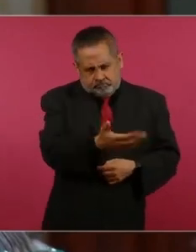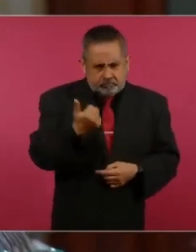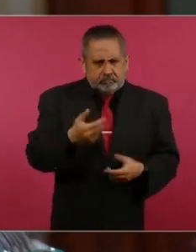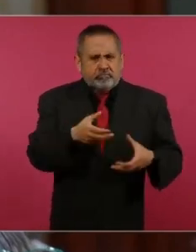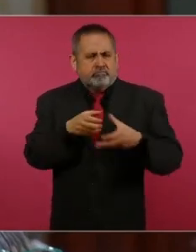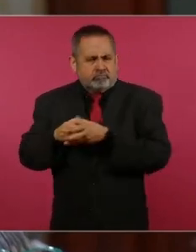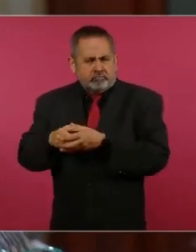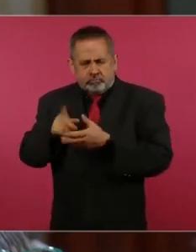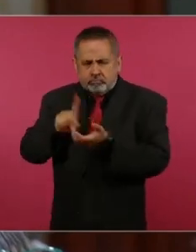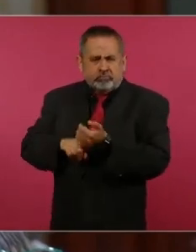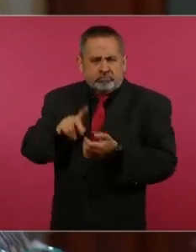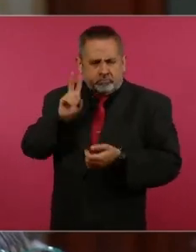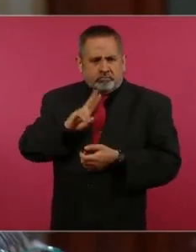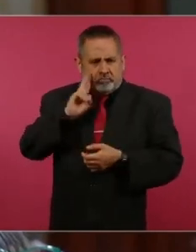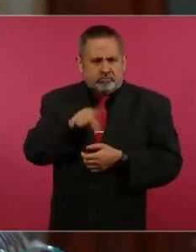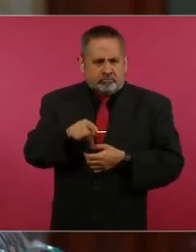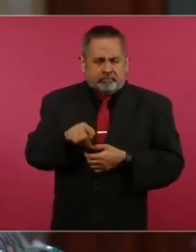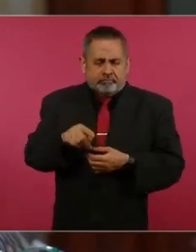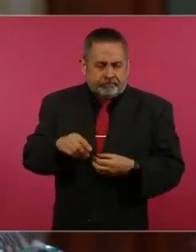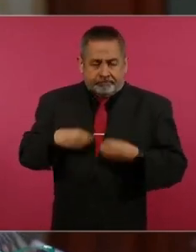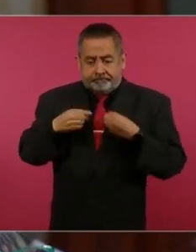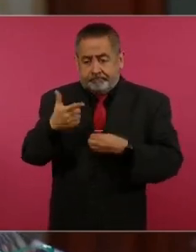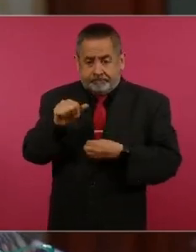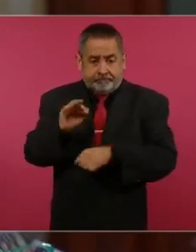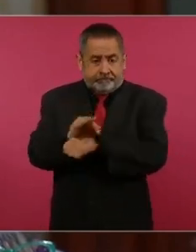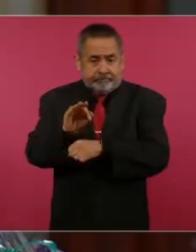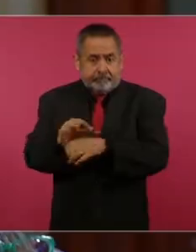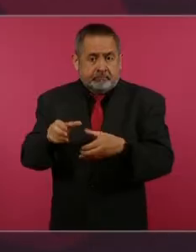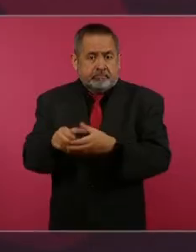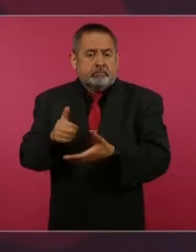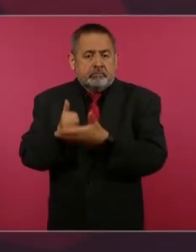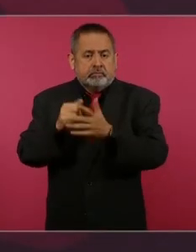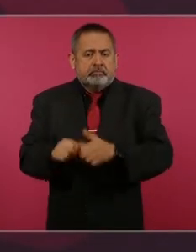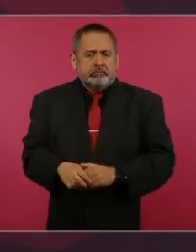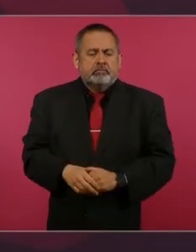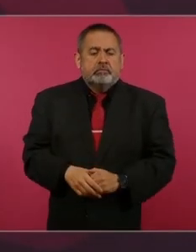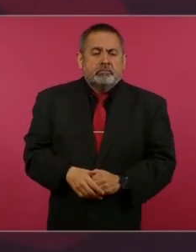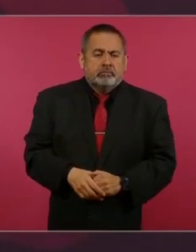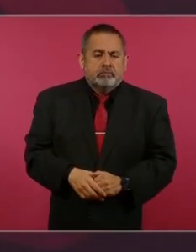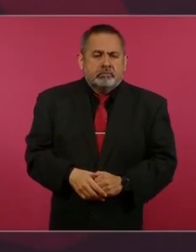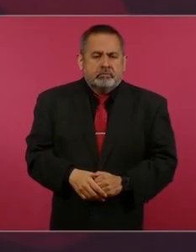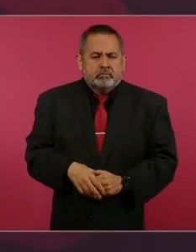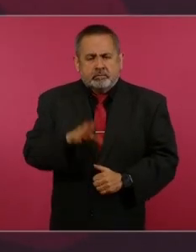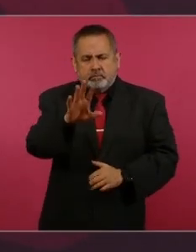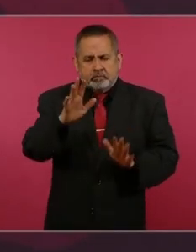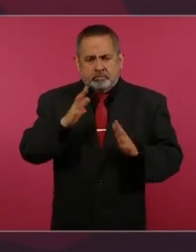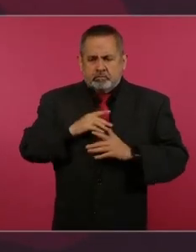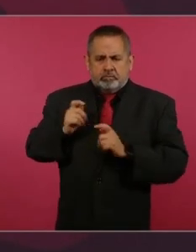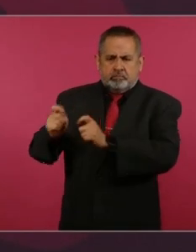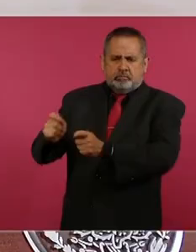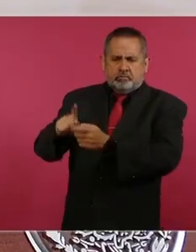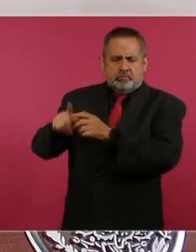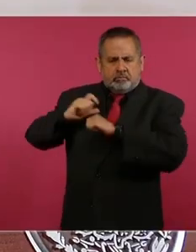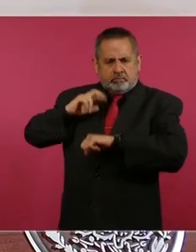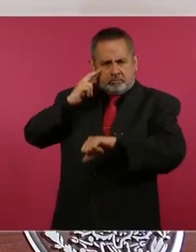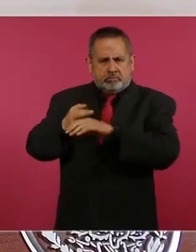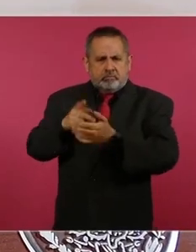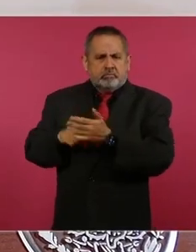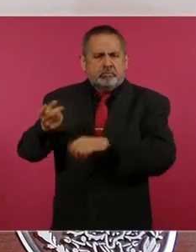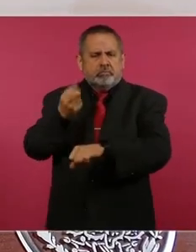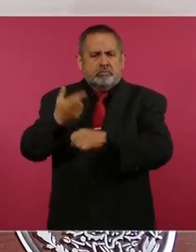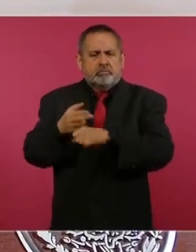entre ambos países para que la situación en la que está Glass cambie? Yo le dejo este asunto a